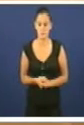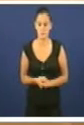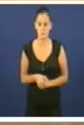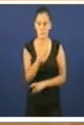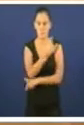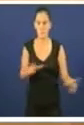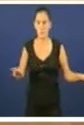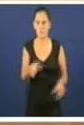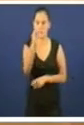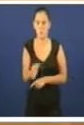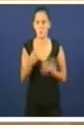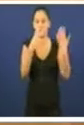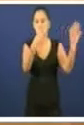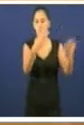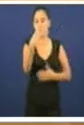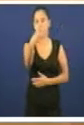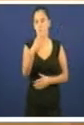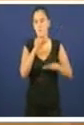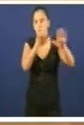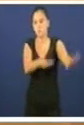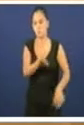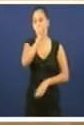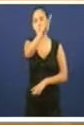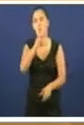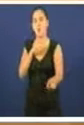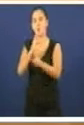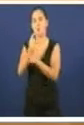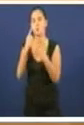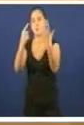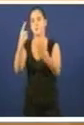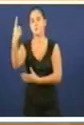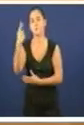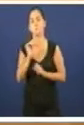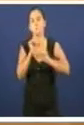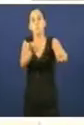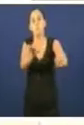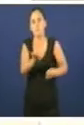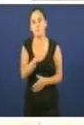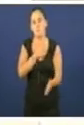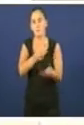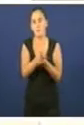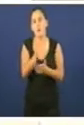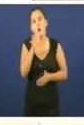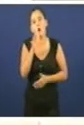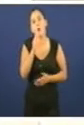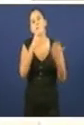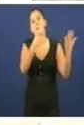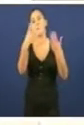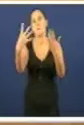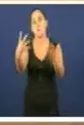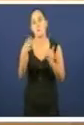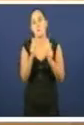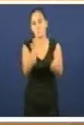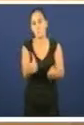Presentes na Cámara 73 votos afirmativos doce votos en contra sesenta e un. Queda reseitada esta enmenda. votamos a número sesenta e nove votamos.